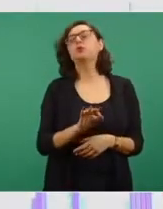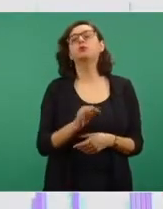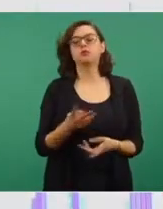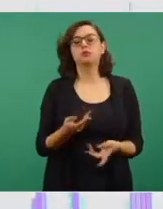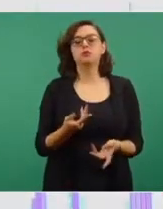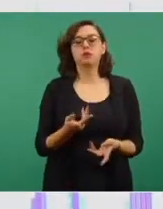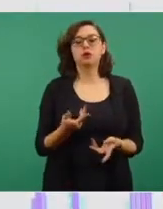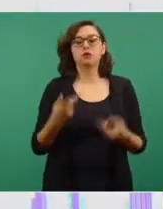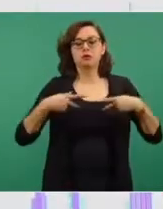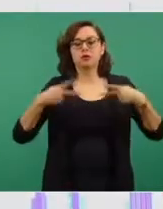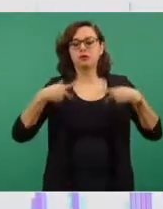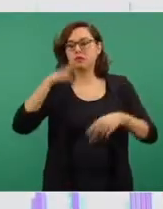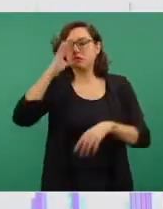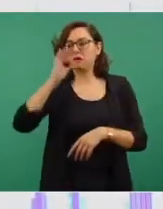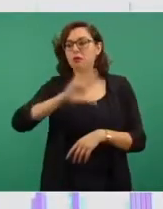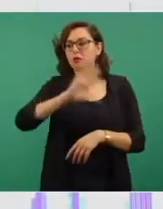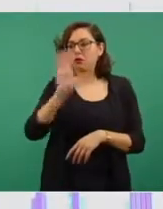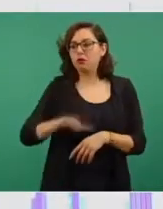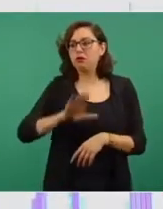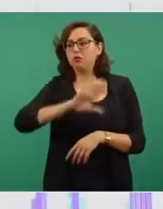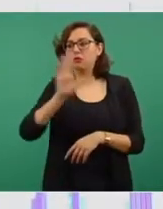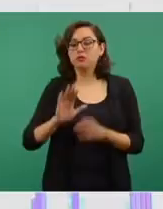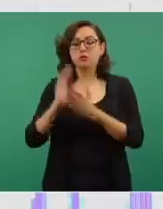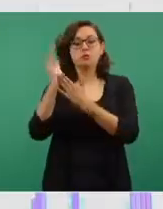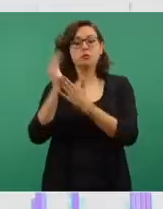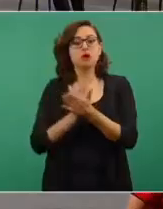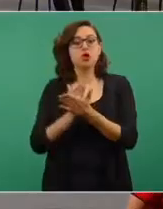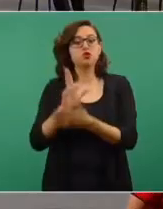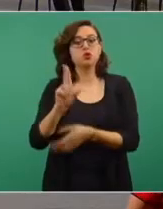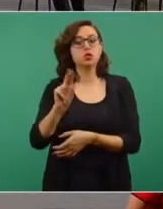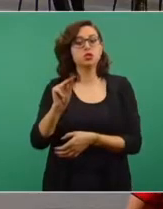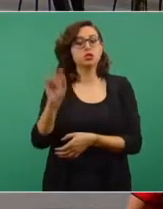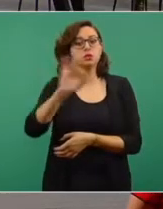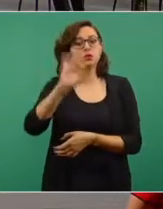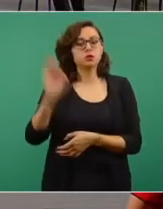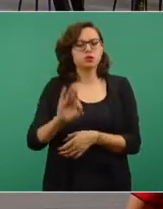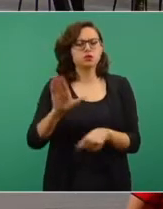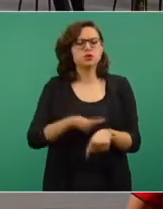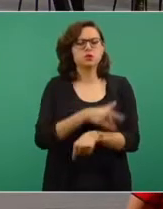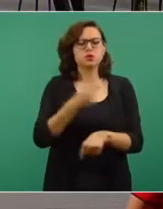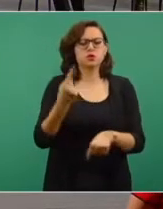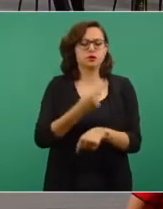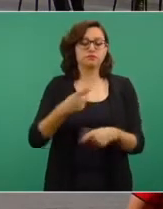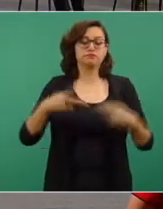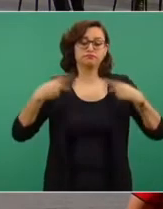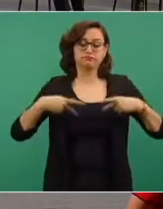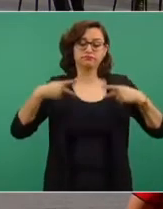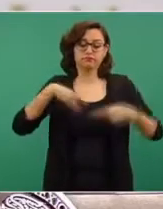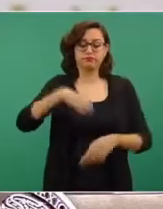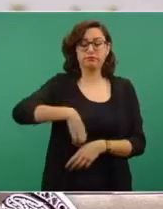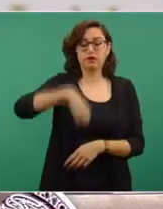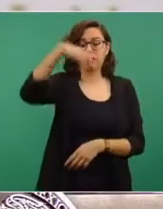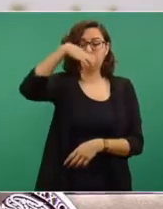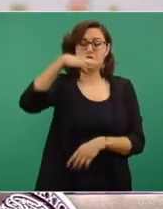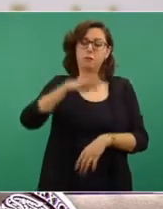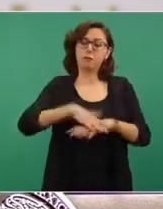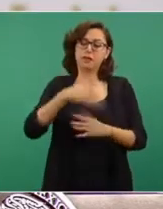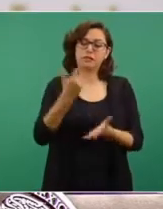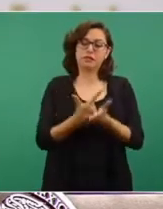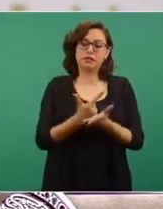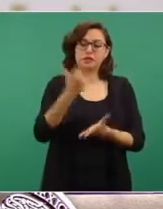reducir 80% la mortalidad. Esto es porque las personas adultas mayores tienen la mayor susceptibilidad, la